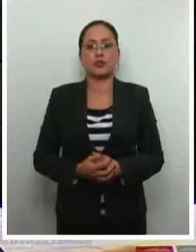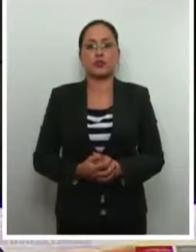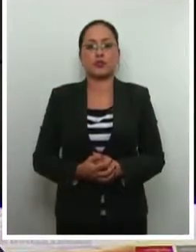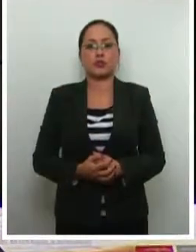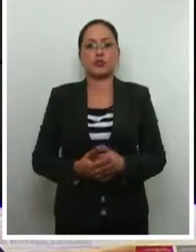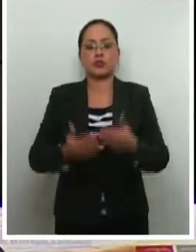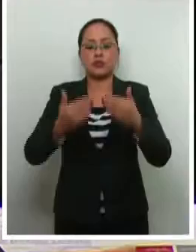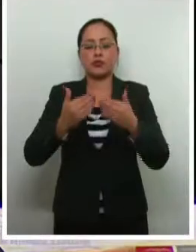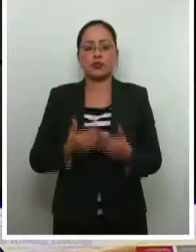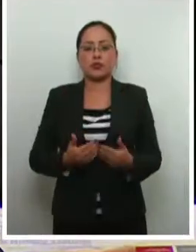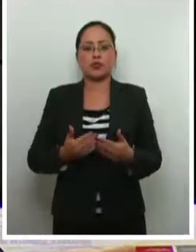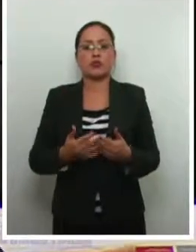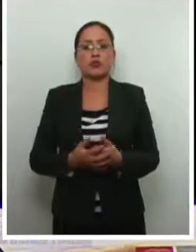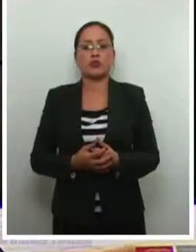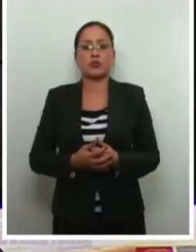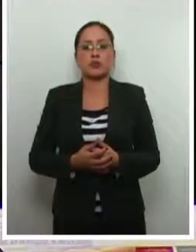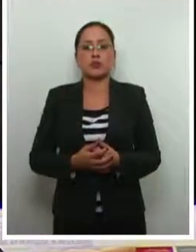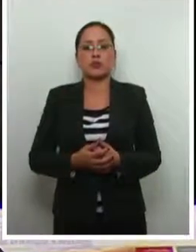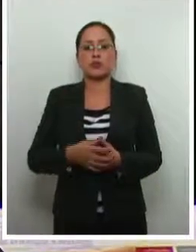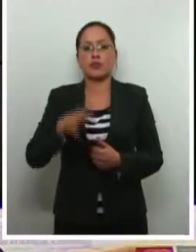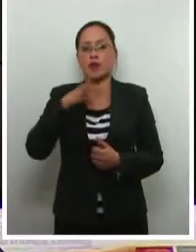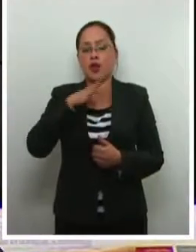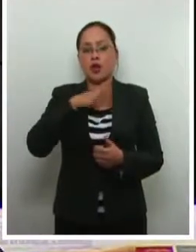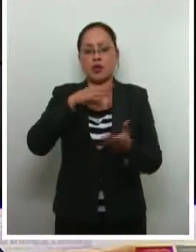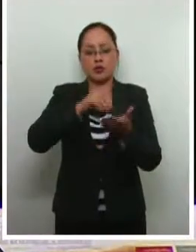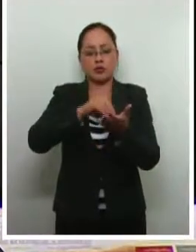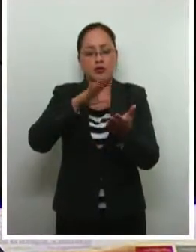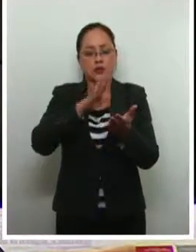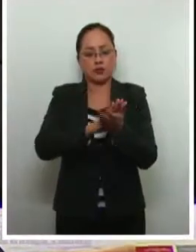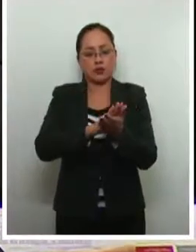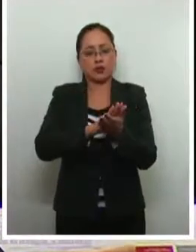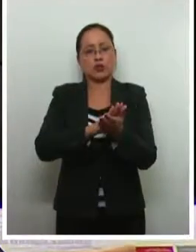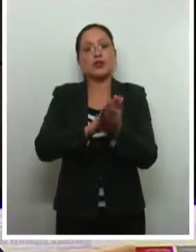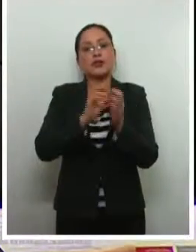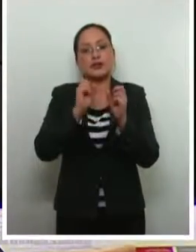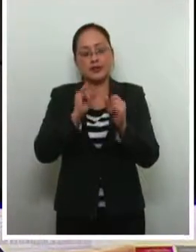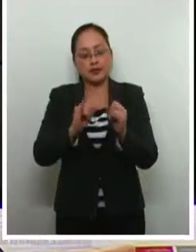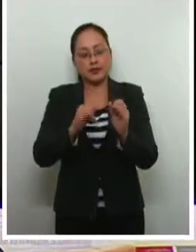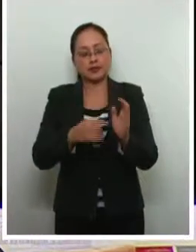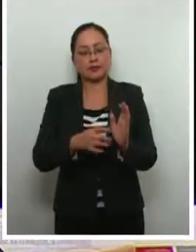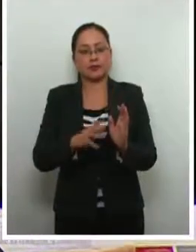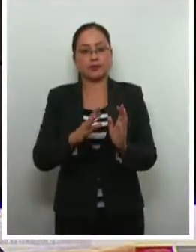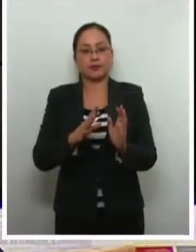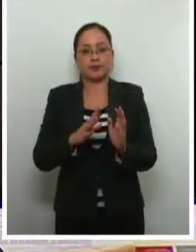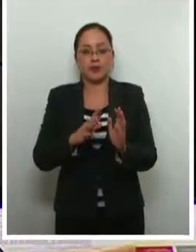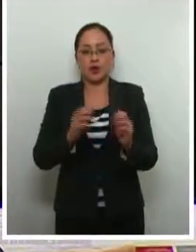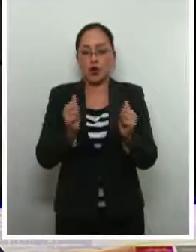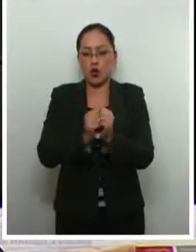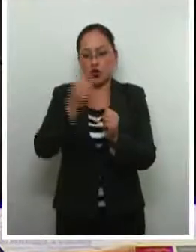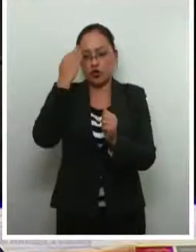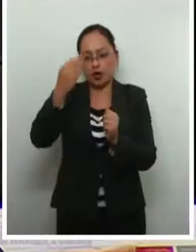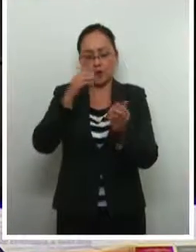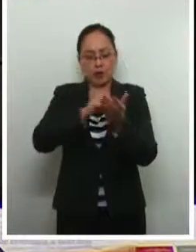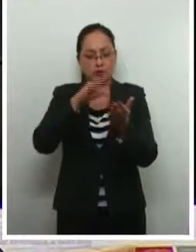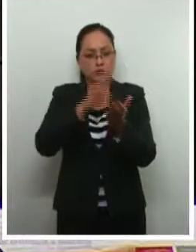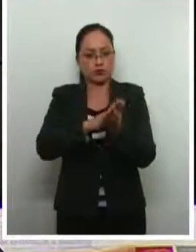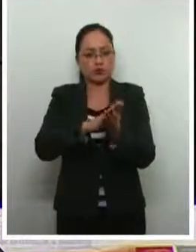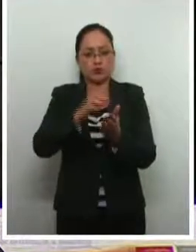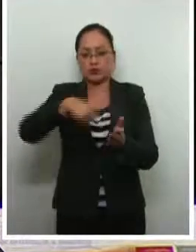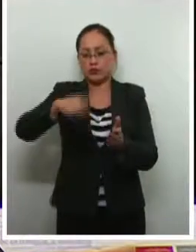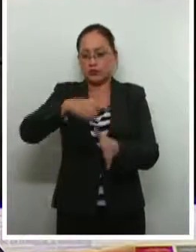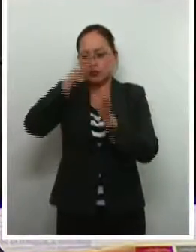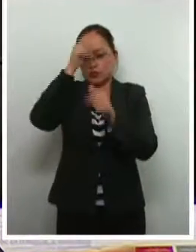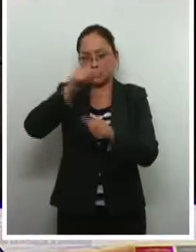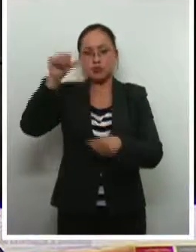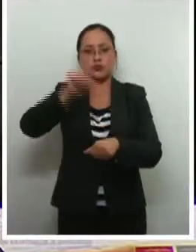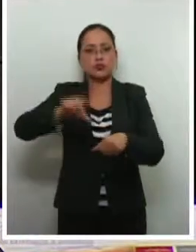Siguiente. Tenemos ya registradas, se presentaron en tiempo y forma, como lo habíamos acordado el día